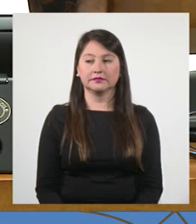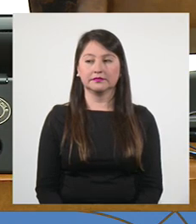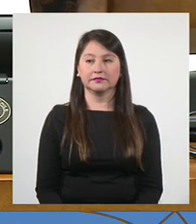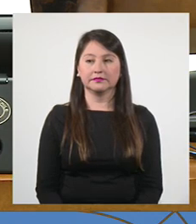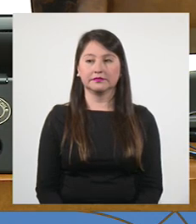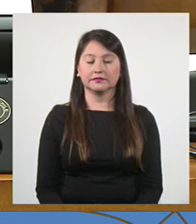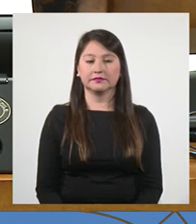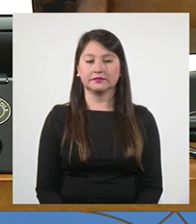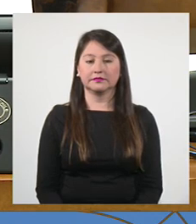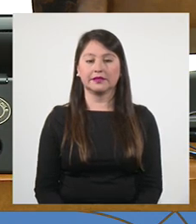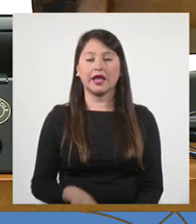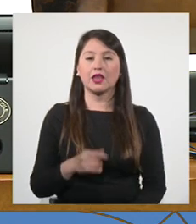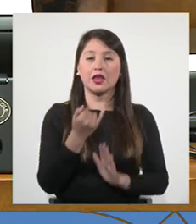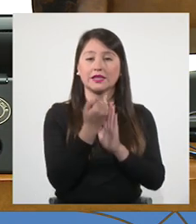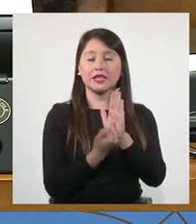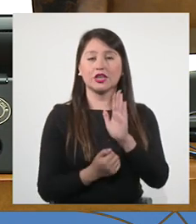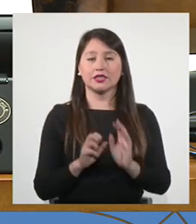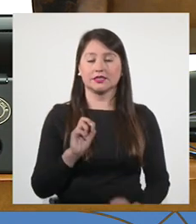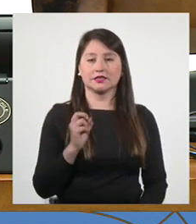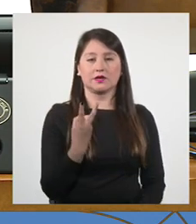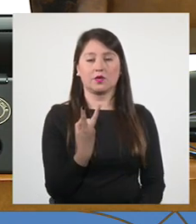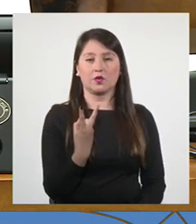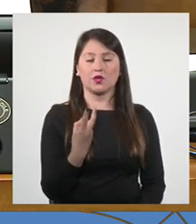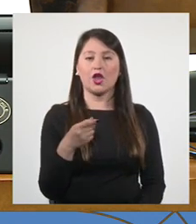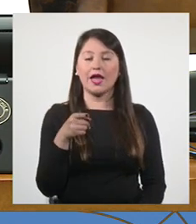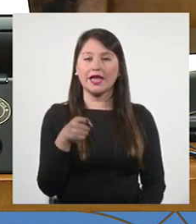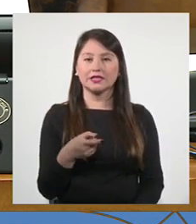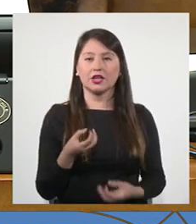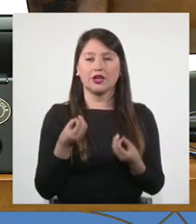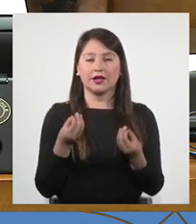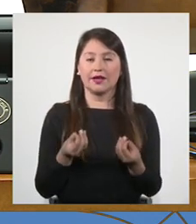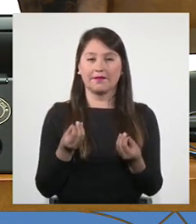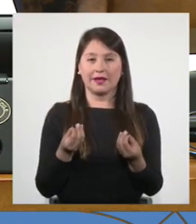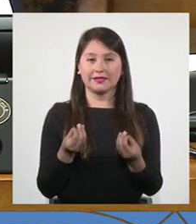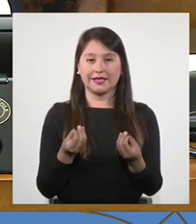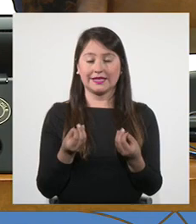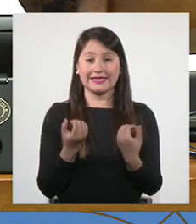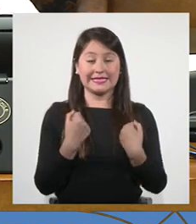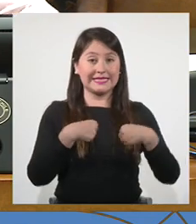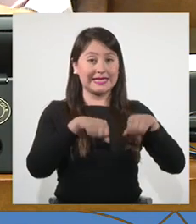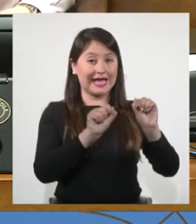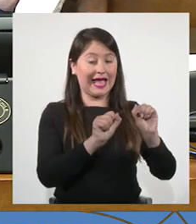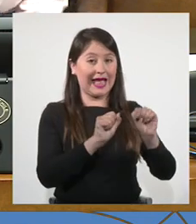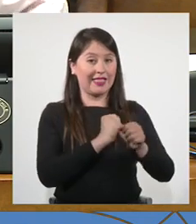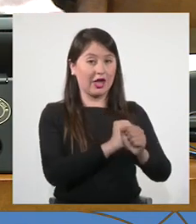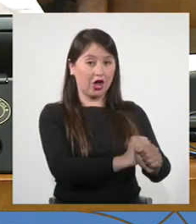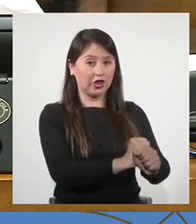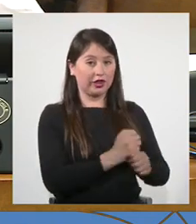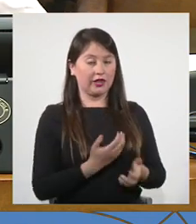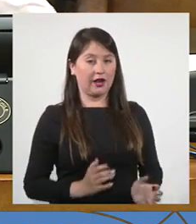Es suprimir el inciso segundo, claro. Ese es el efecto si gana el no. Entonces,